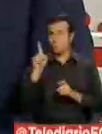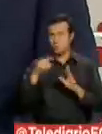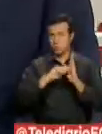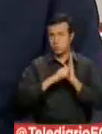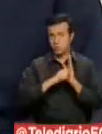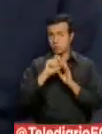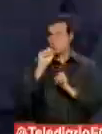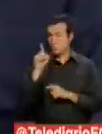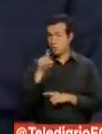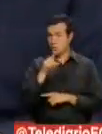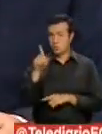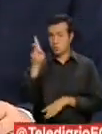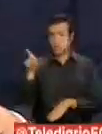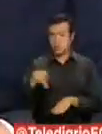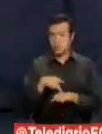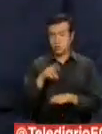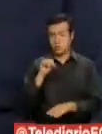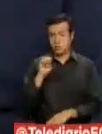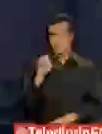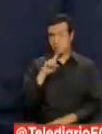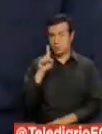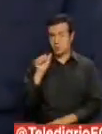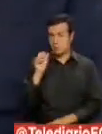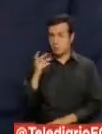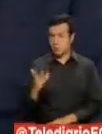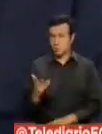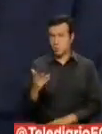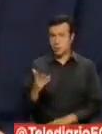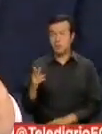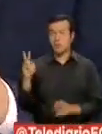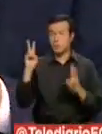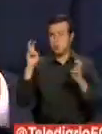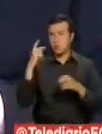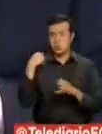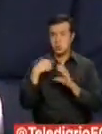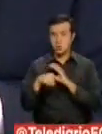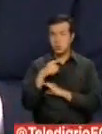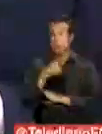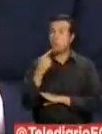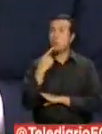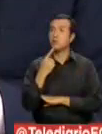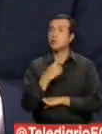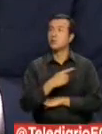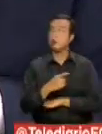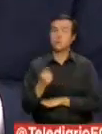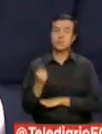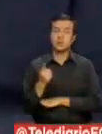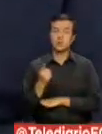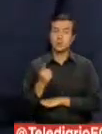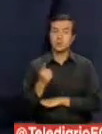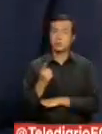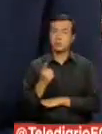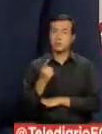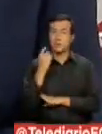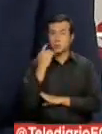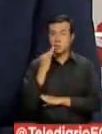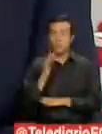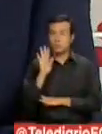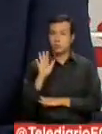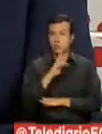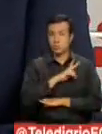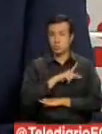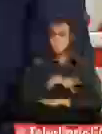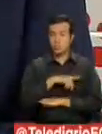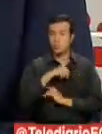lo hizo, se le pregunta al perito Mesa, perdón, sobre este correo, él aseguró que en esa fecha su cuenta